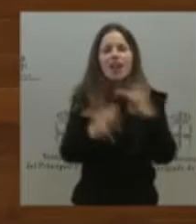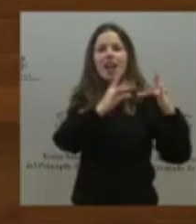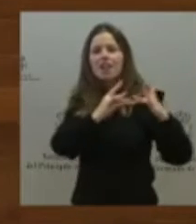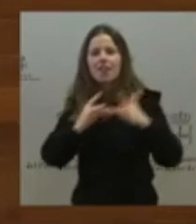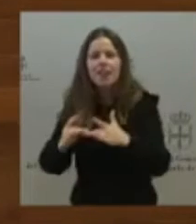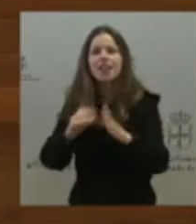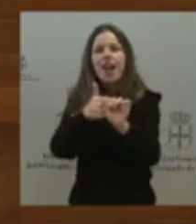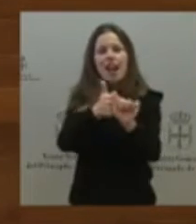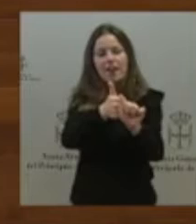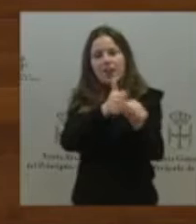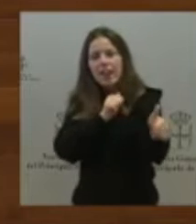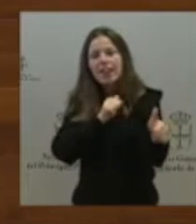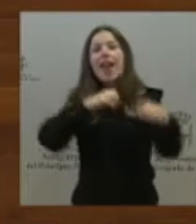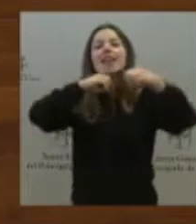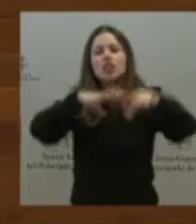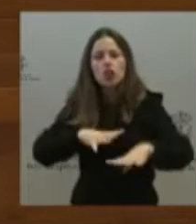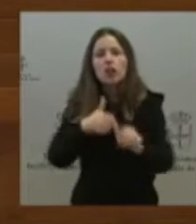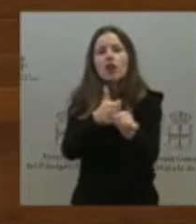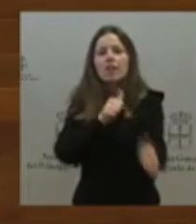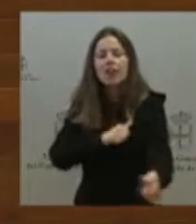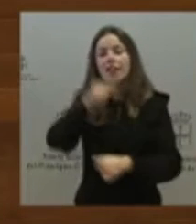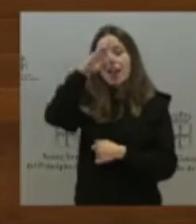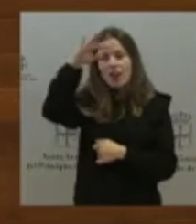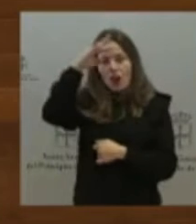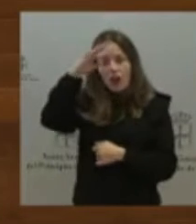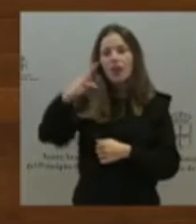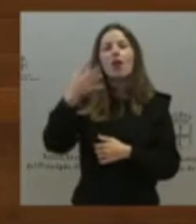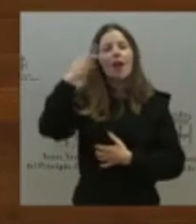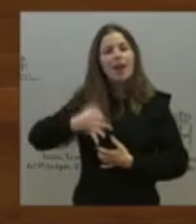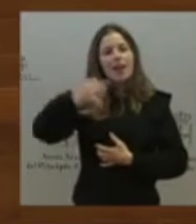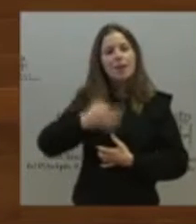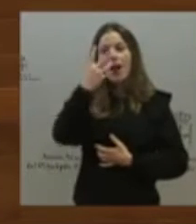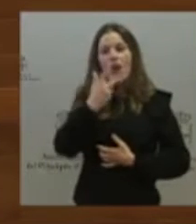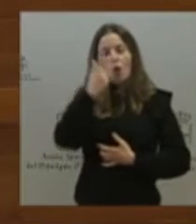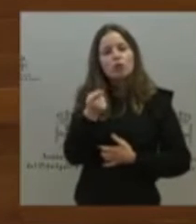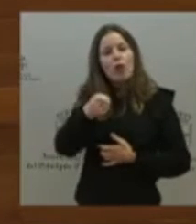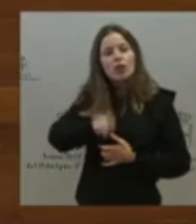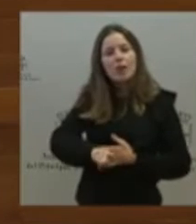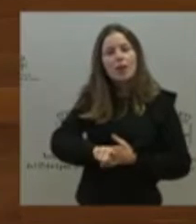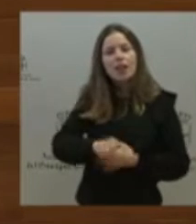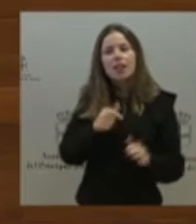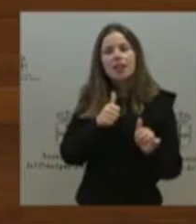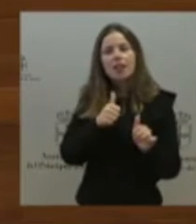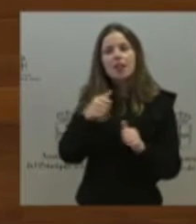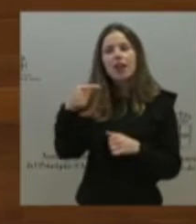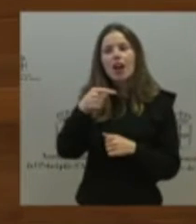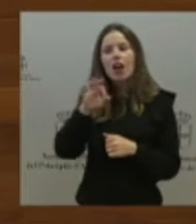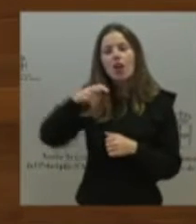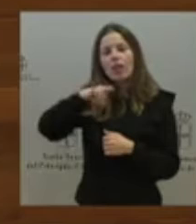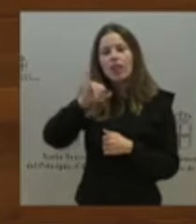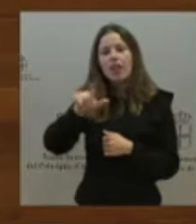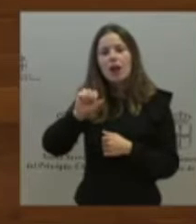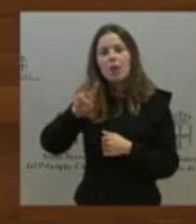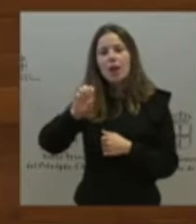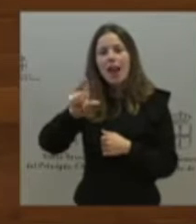ideológico, y la verdad que y un gusto también la referencia a Gonzalo Peláez y a todo lo que significa, ¿no? Por lo tanto, eso sí que es realidad